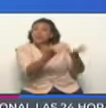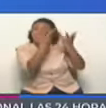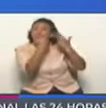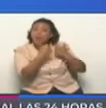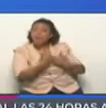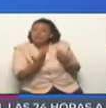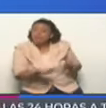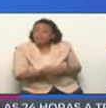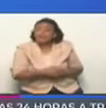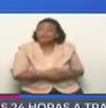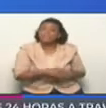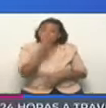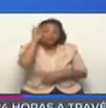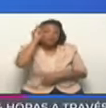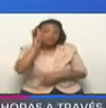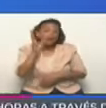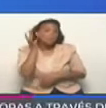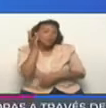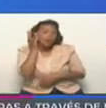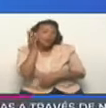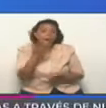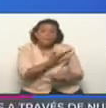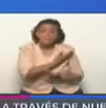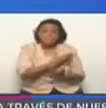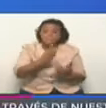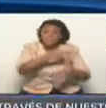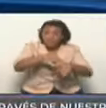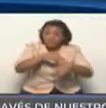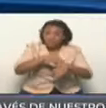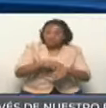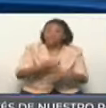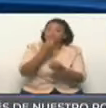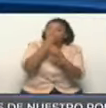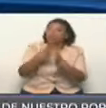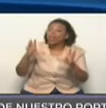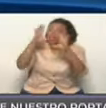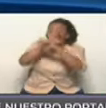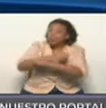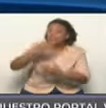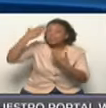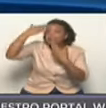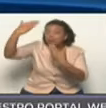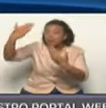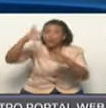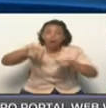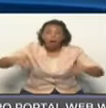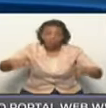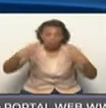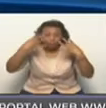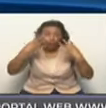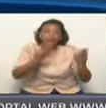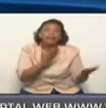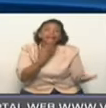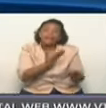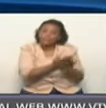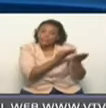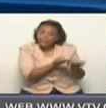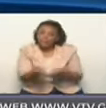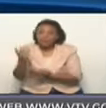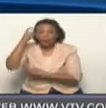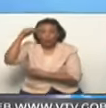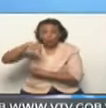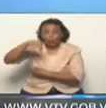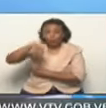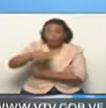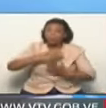Adelante, profesora Gabriela Jiménez. Buenas noches, presidente. Un saludo a nuestro pueblo. Muchísimas gracias por la invitación. Nos